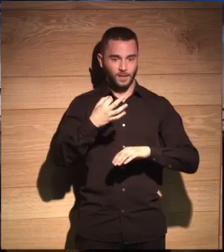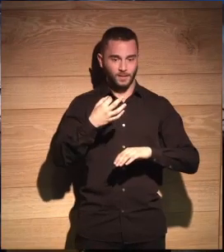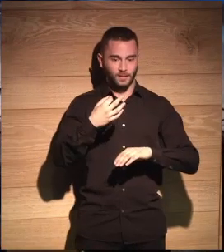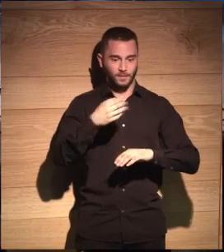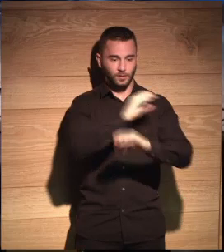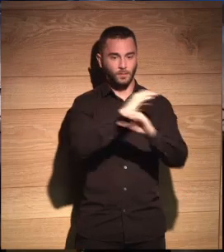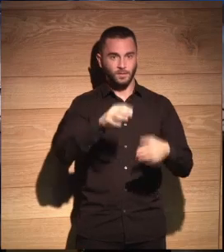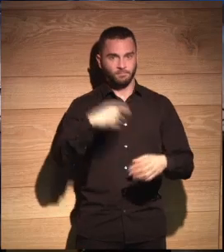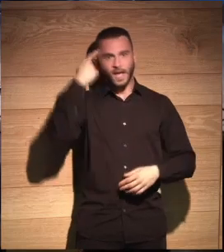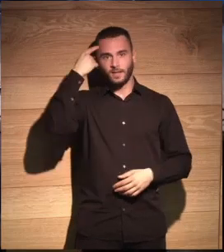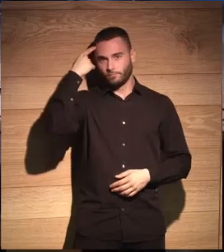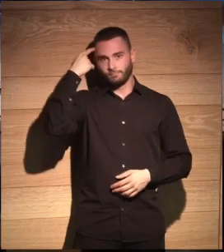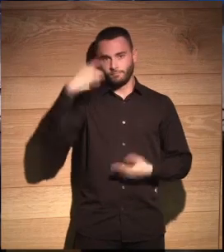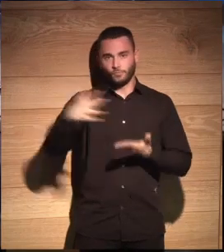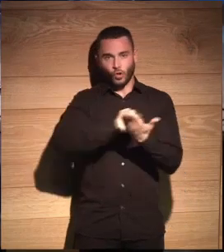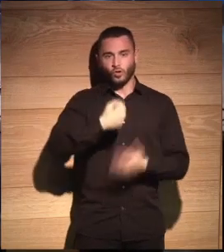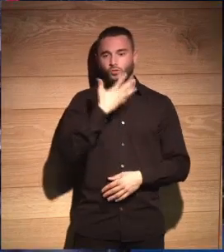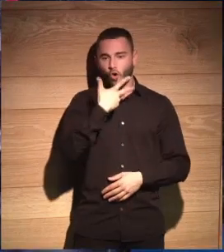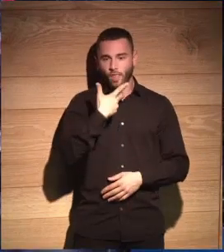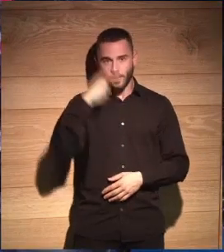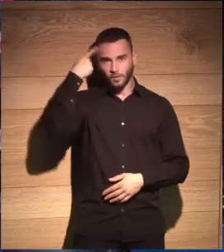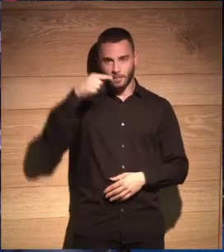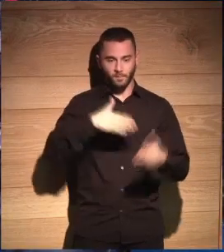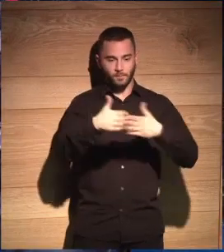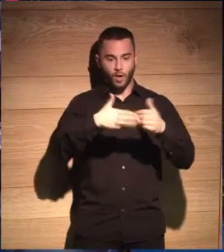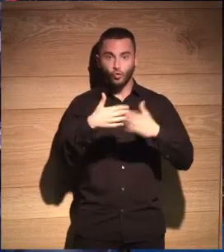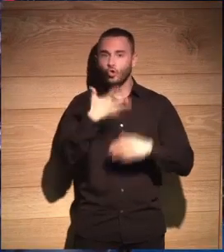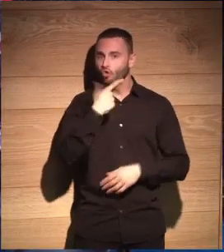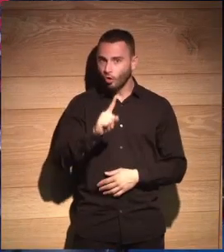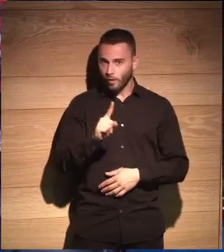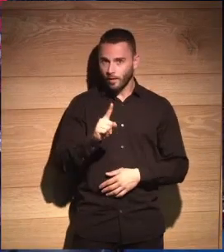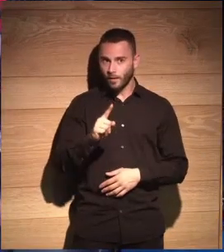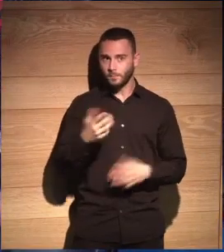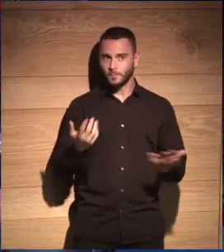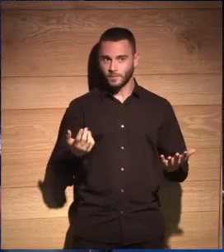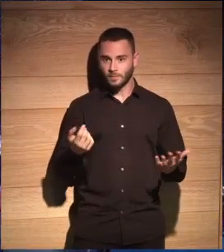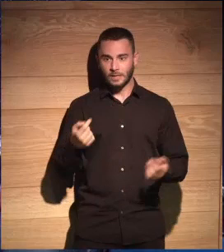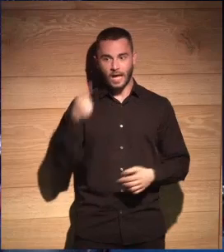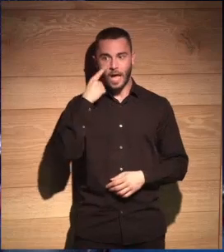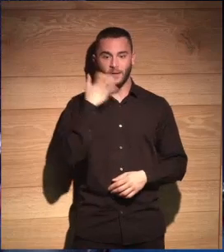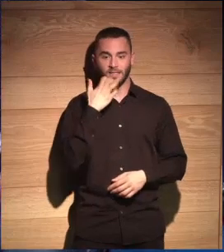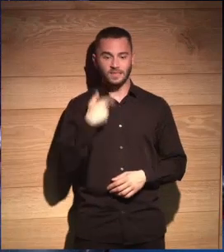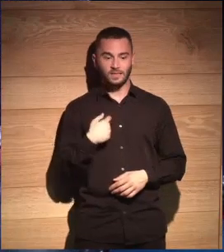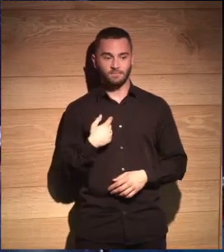cómic, pero no conocíamos personalmente a los autores. También daba un poco de, ostras, verás cómo nos empiezan a echar cosas para atrás y